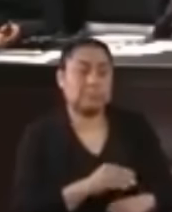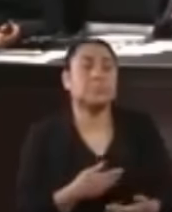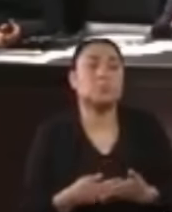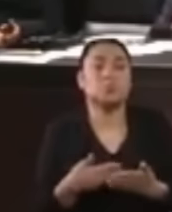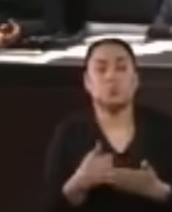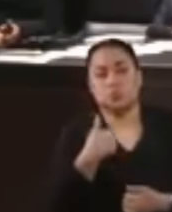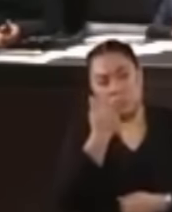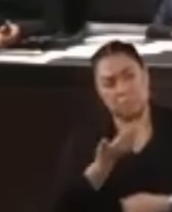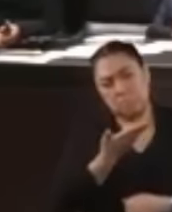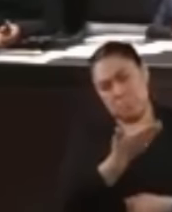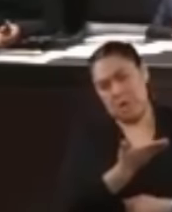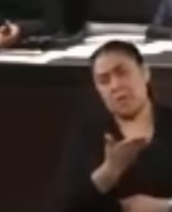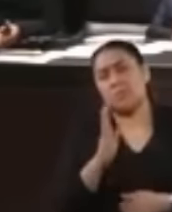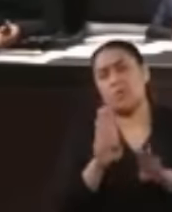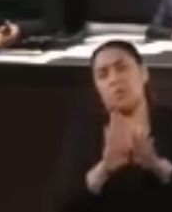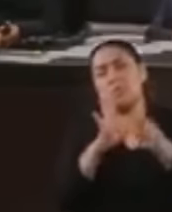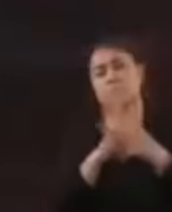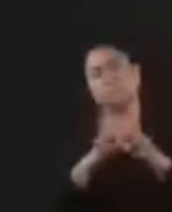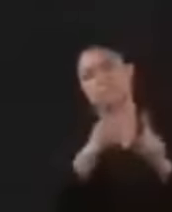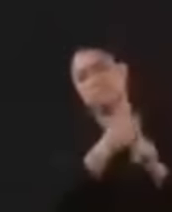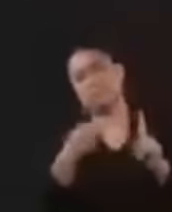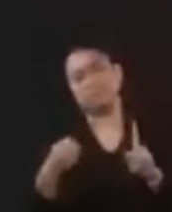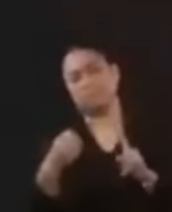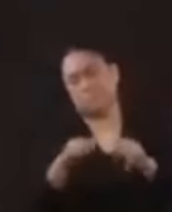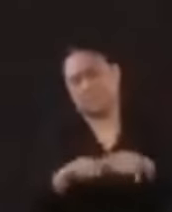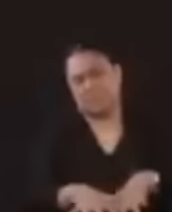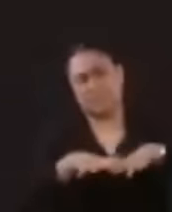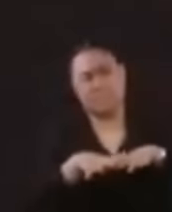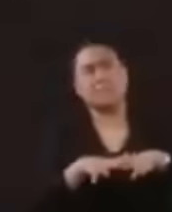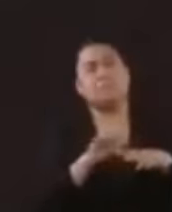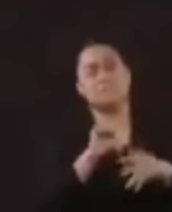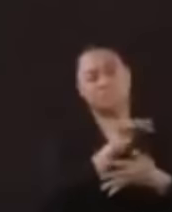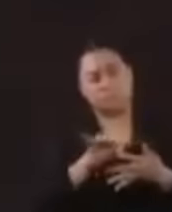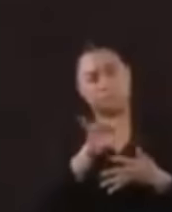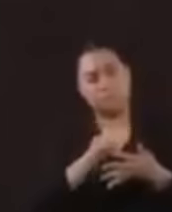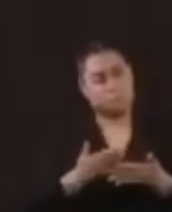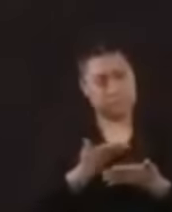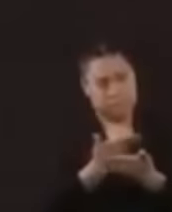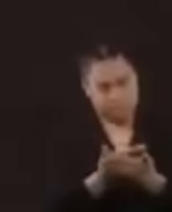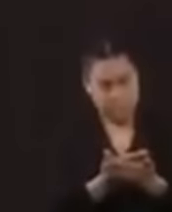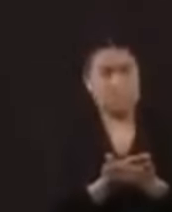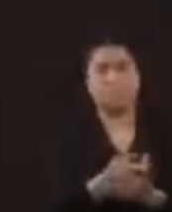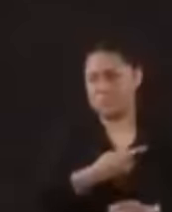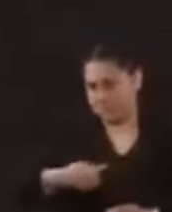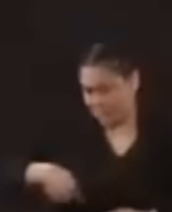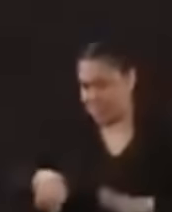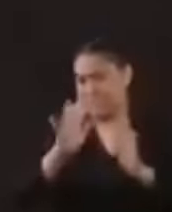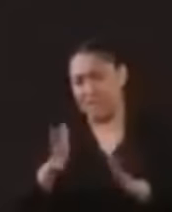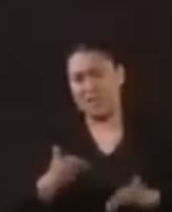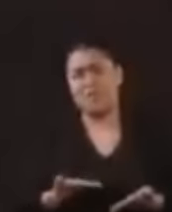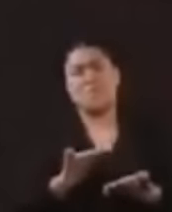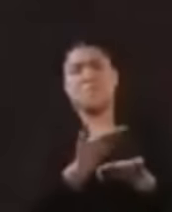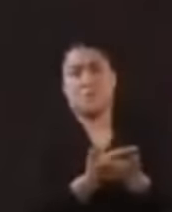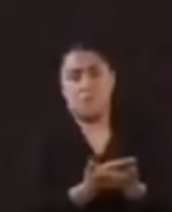ilustración para que den cuenta a la Asamblea del texto de la reserva que nosotros sí presentamos. No subimos